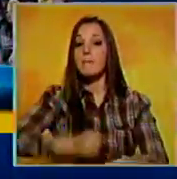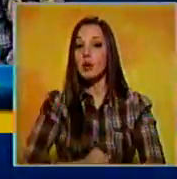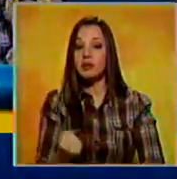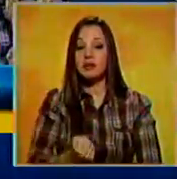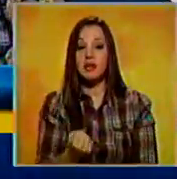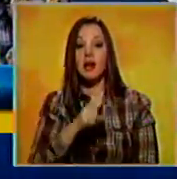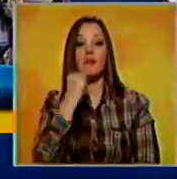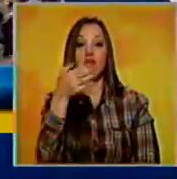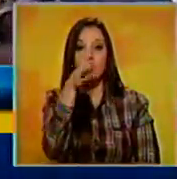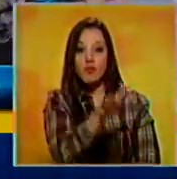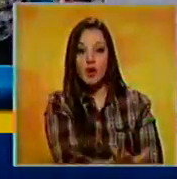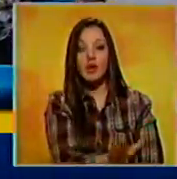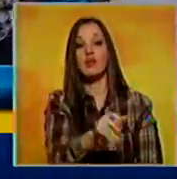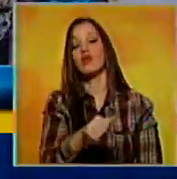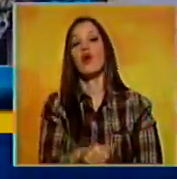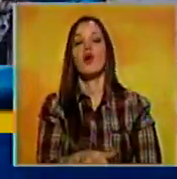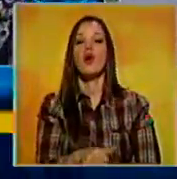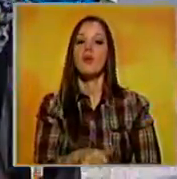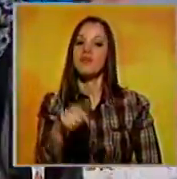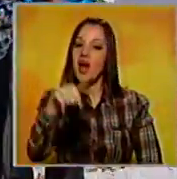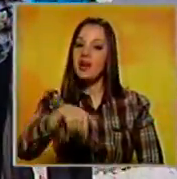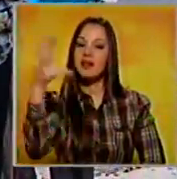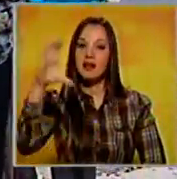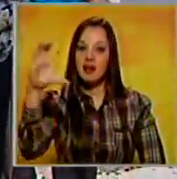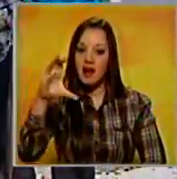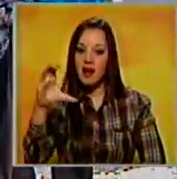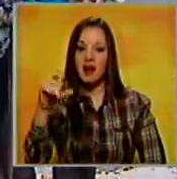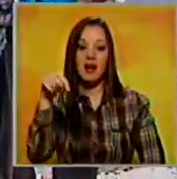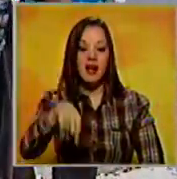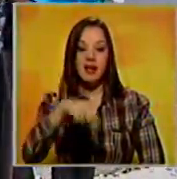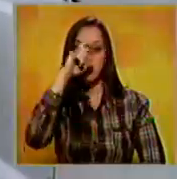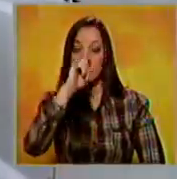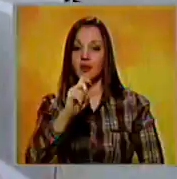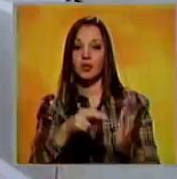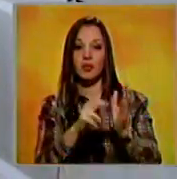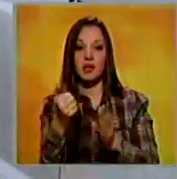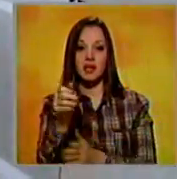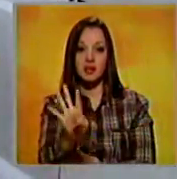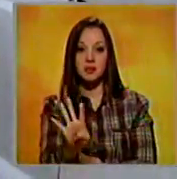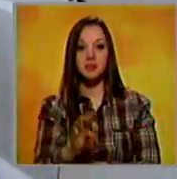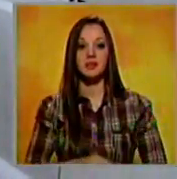funcionarios asesinados por la delincuencia en la Gran Caracas en el año 2014.